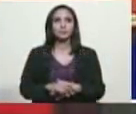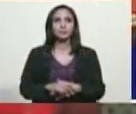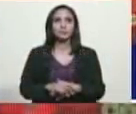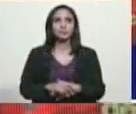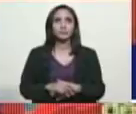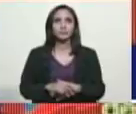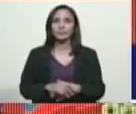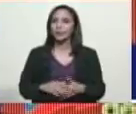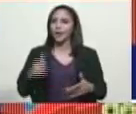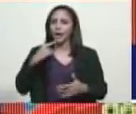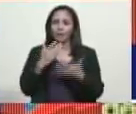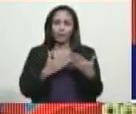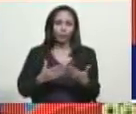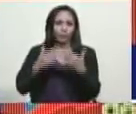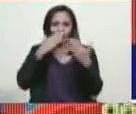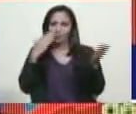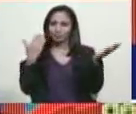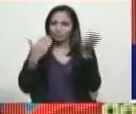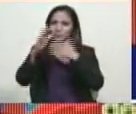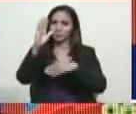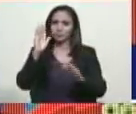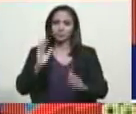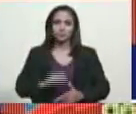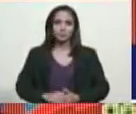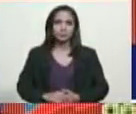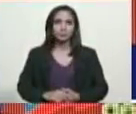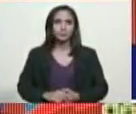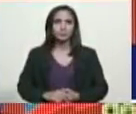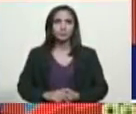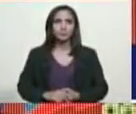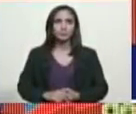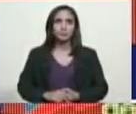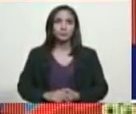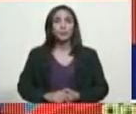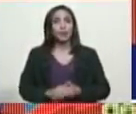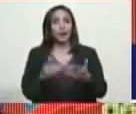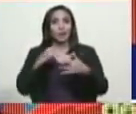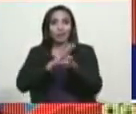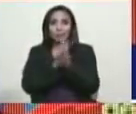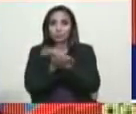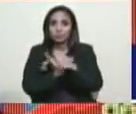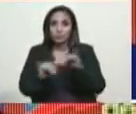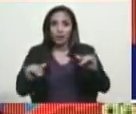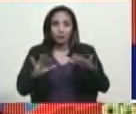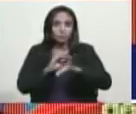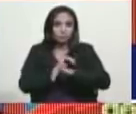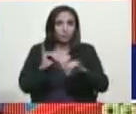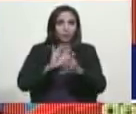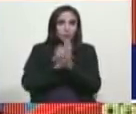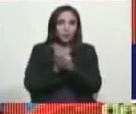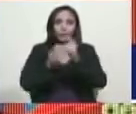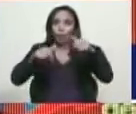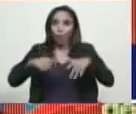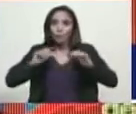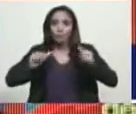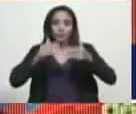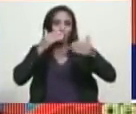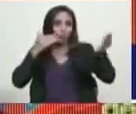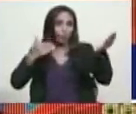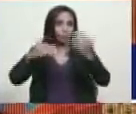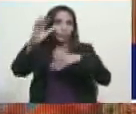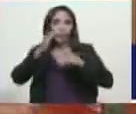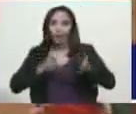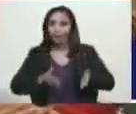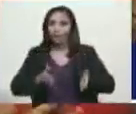brillo de querer seguir adelante. La cosa no termina hoy. Hoy empieza el